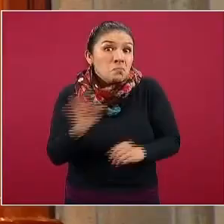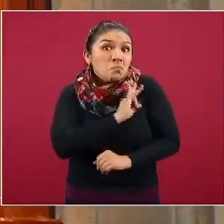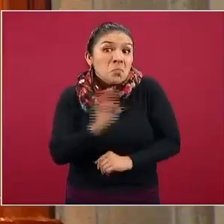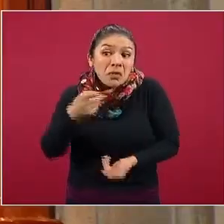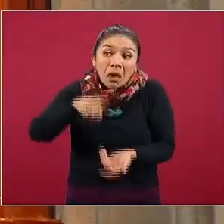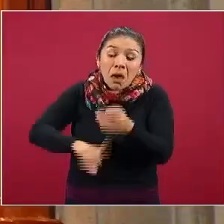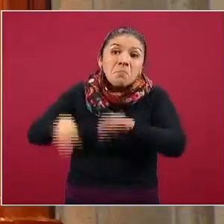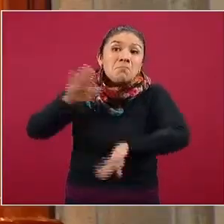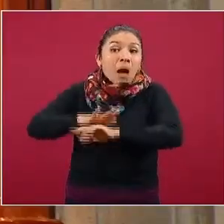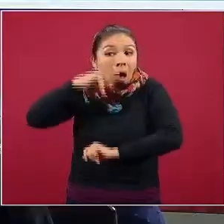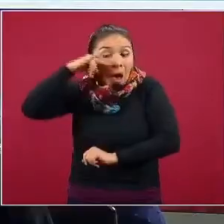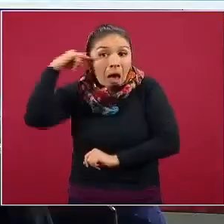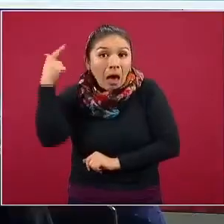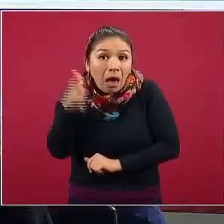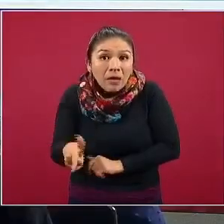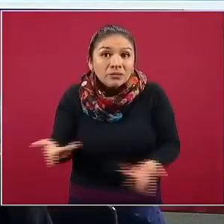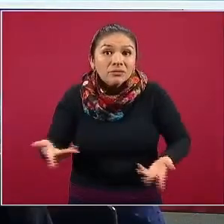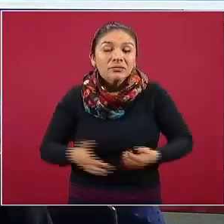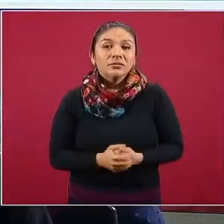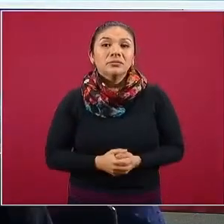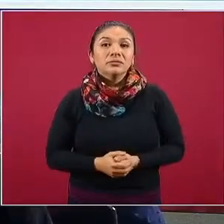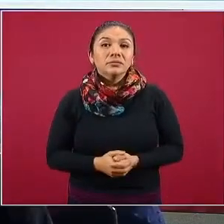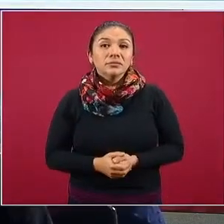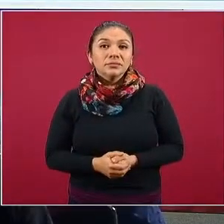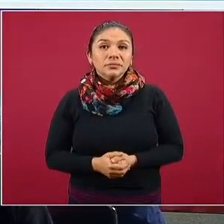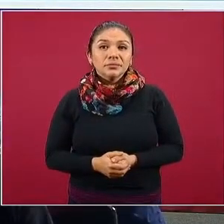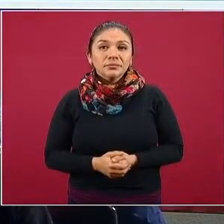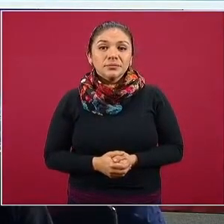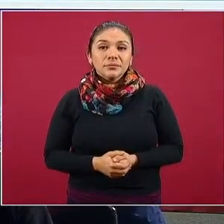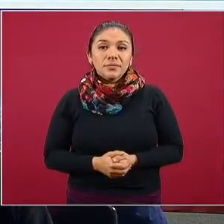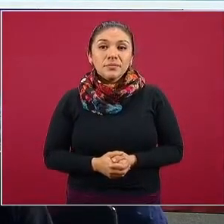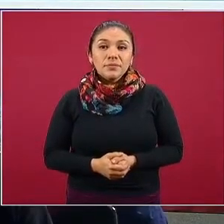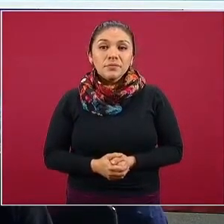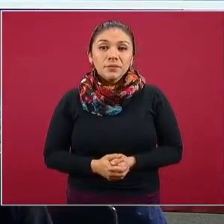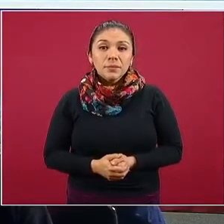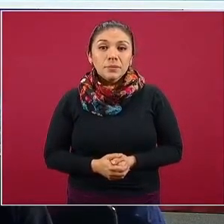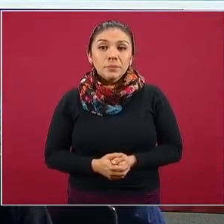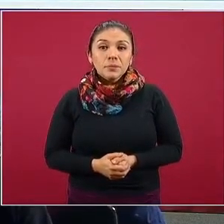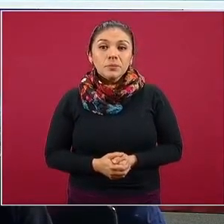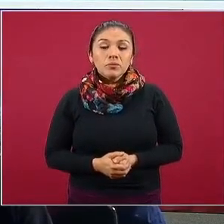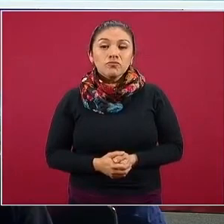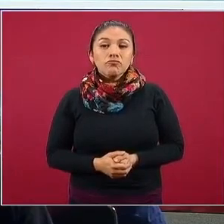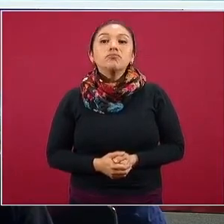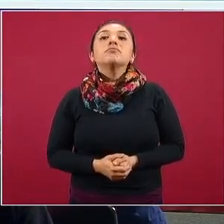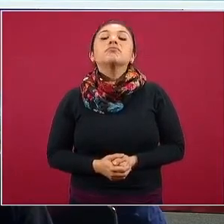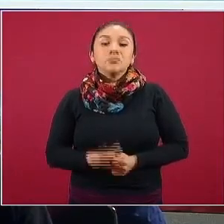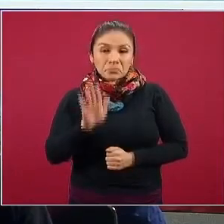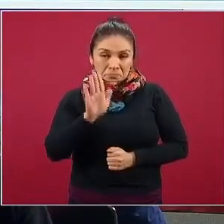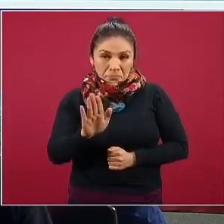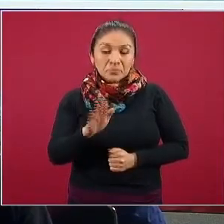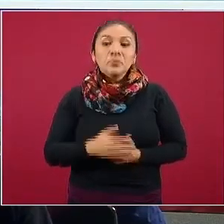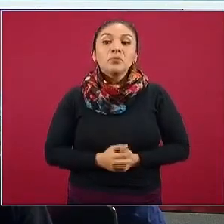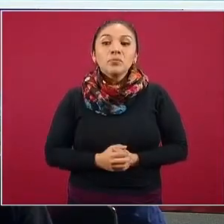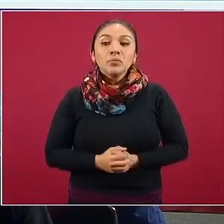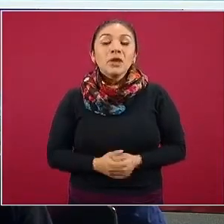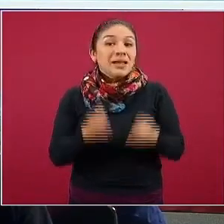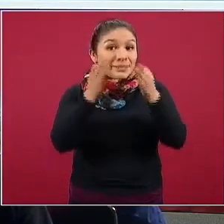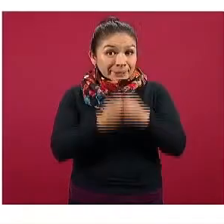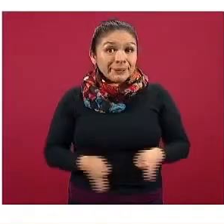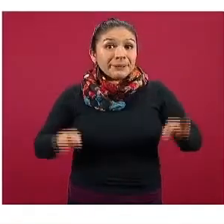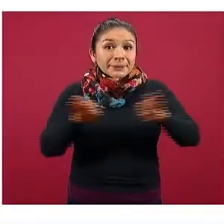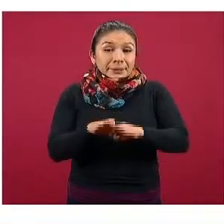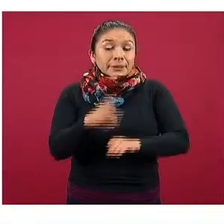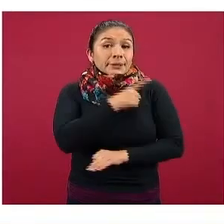ser más de 20,000. La que sigue. Siguiente diapositiva. Ahora, es